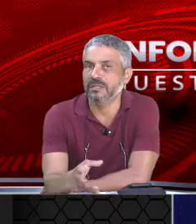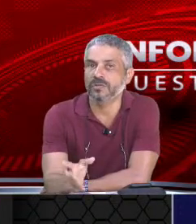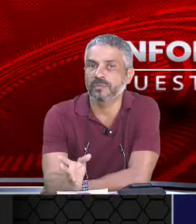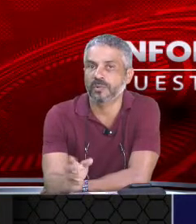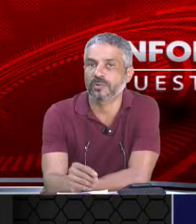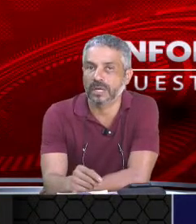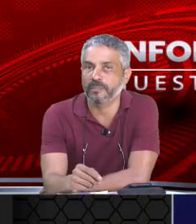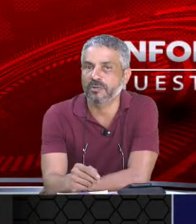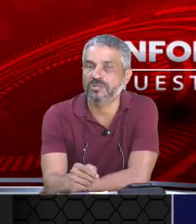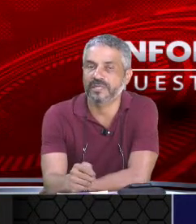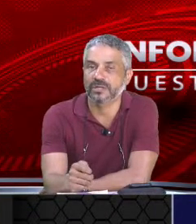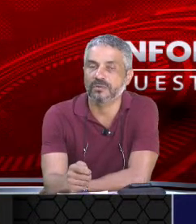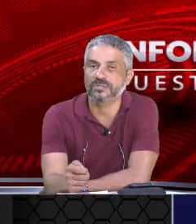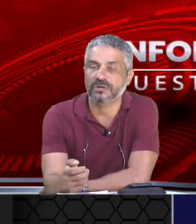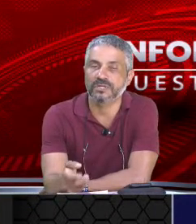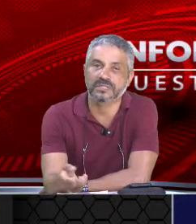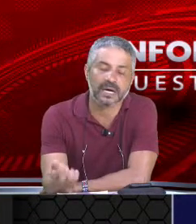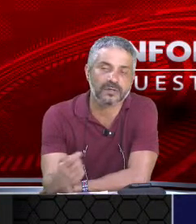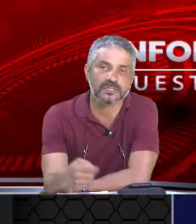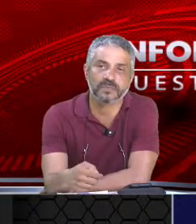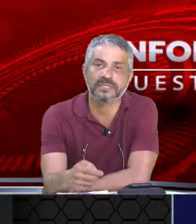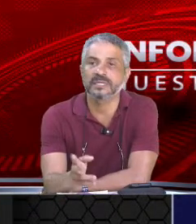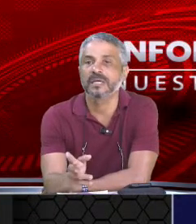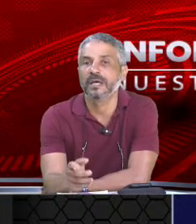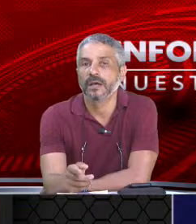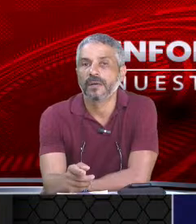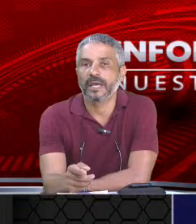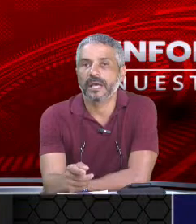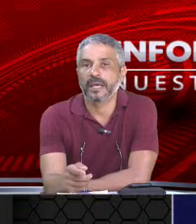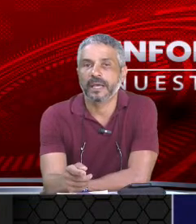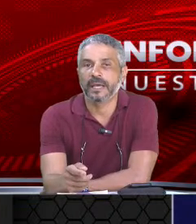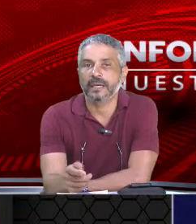primer intento por un pronunciamiento del Consejo de Estado, después